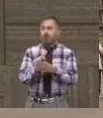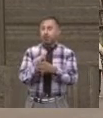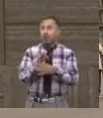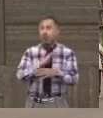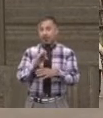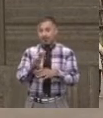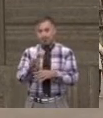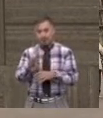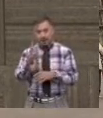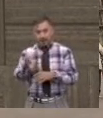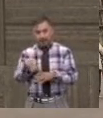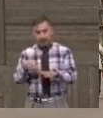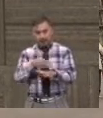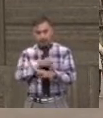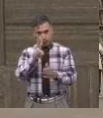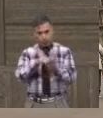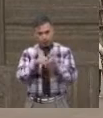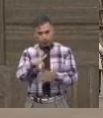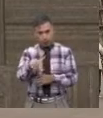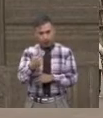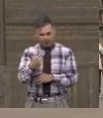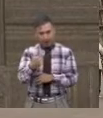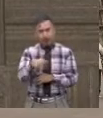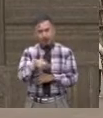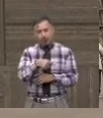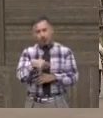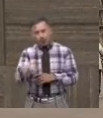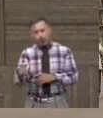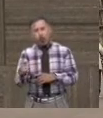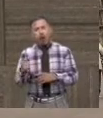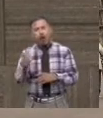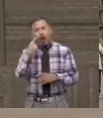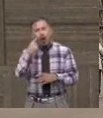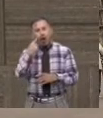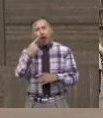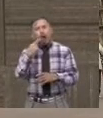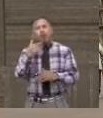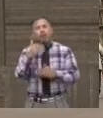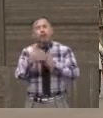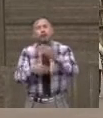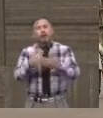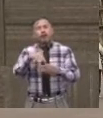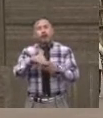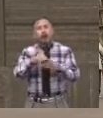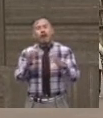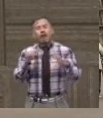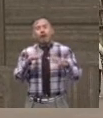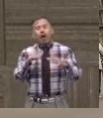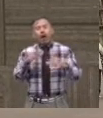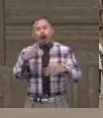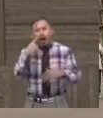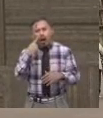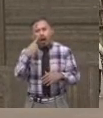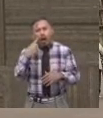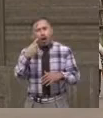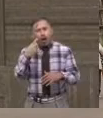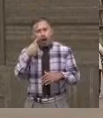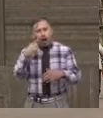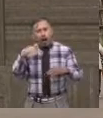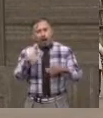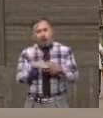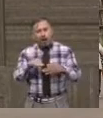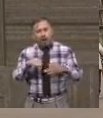el 2012 y cada proceso electoral vuelve sistemáticamente, con dolo, sabiendo que va a